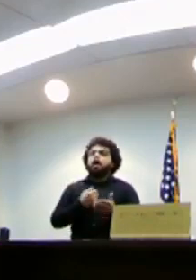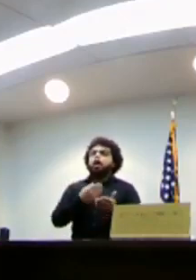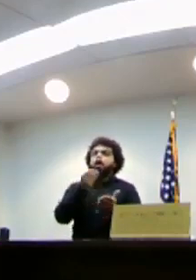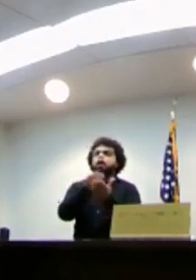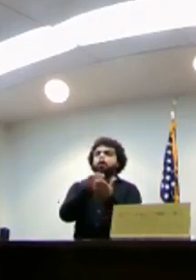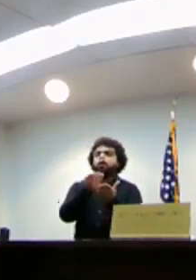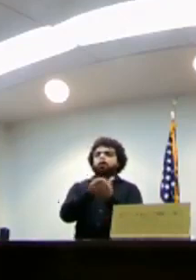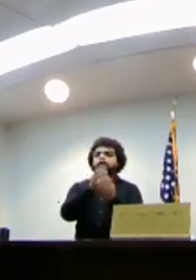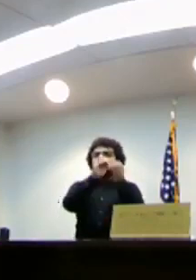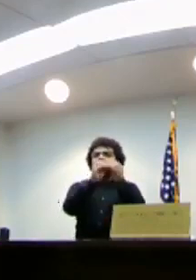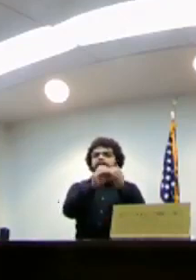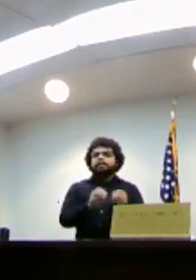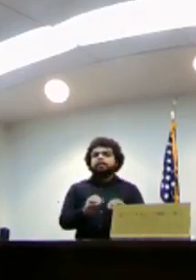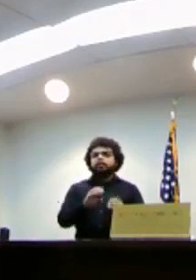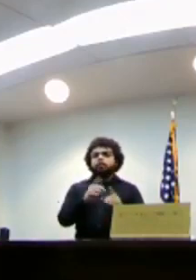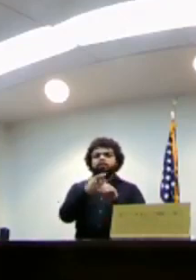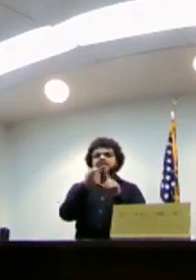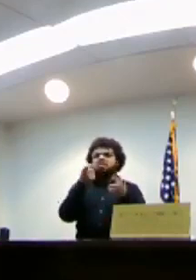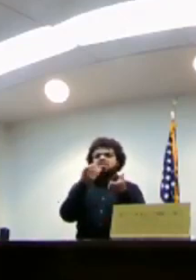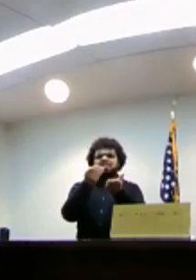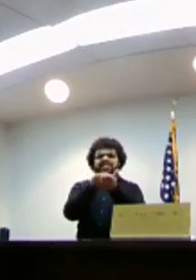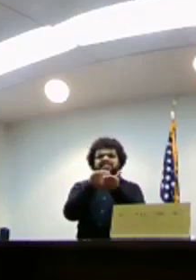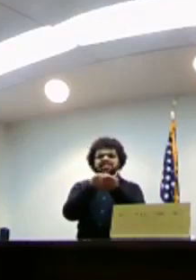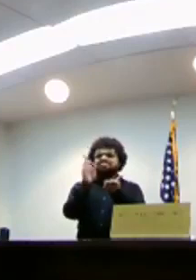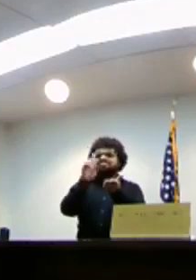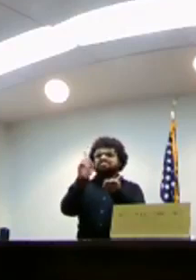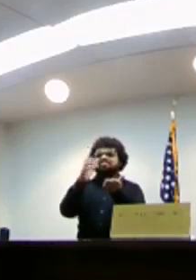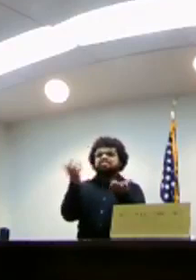esas centrales generales se saben de dónde?